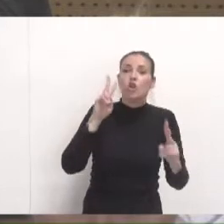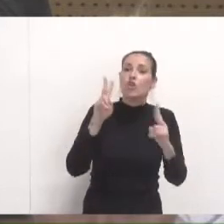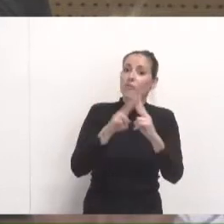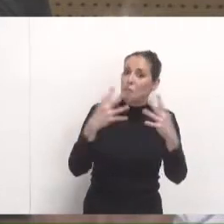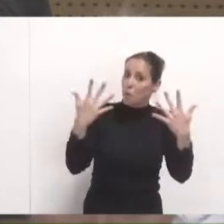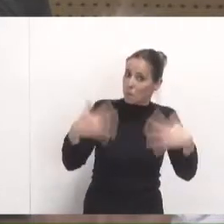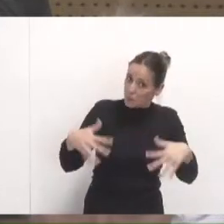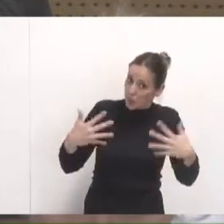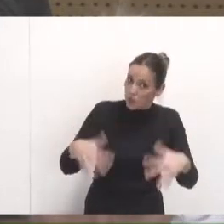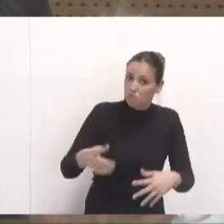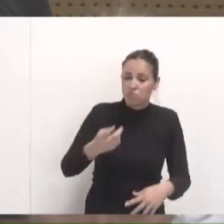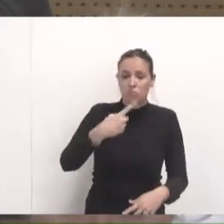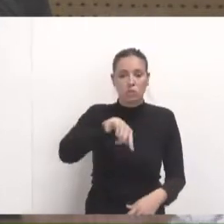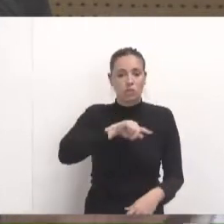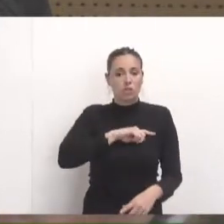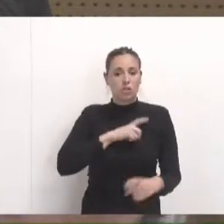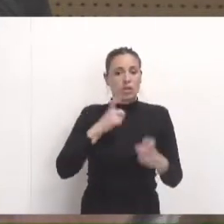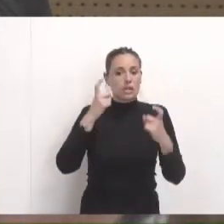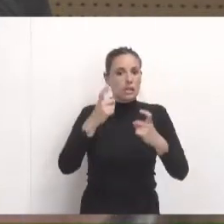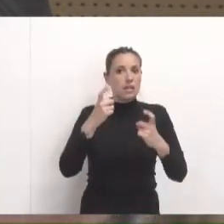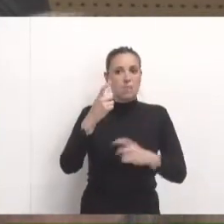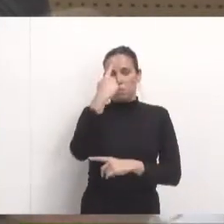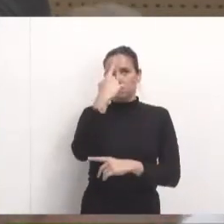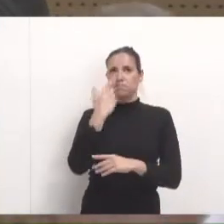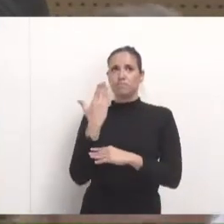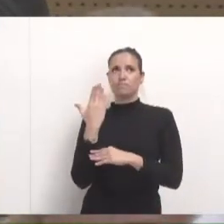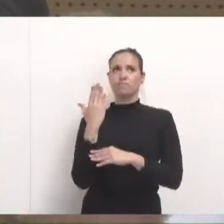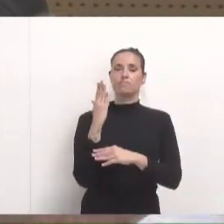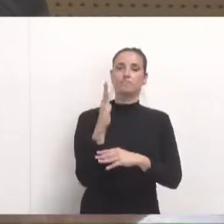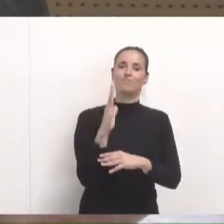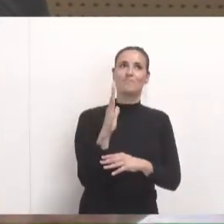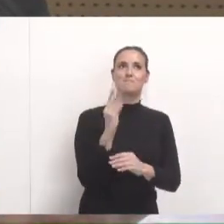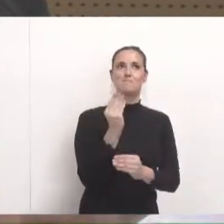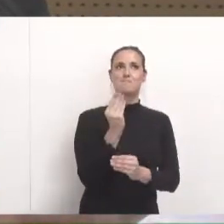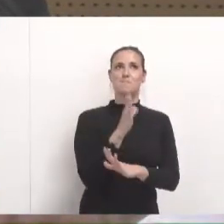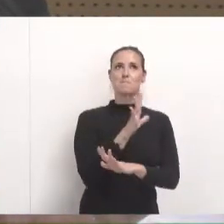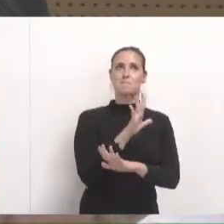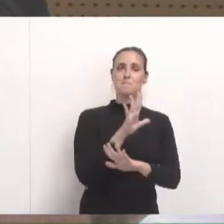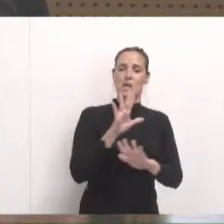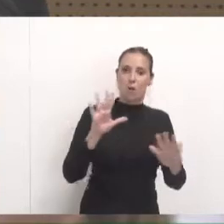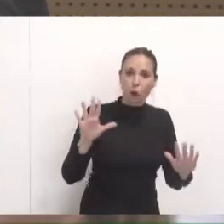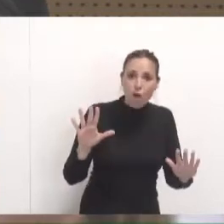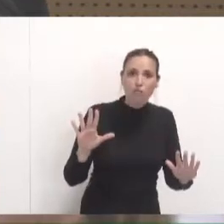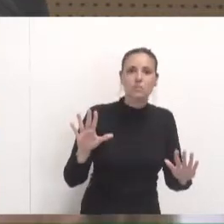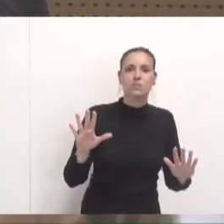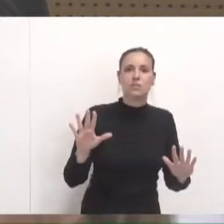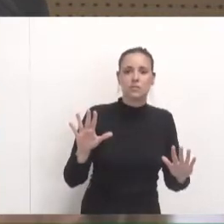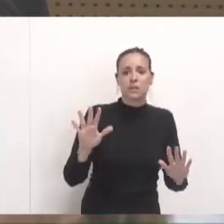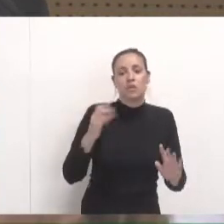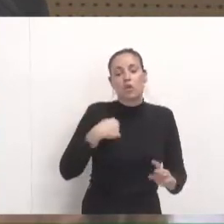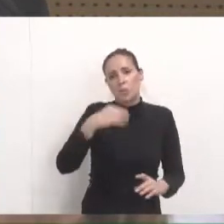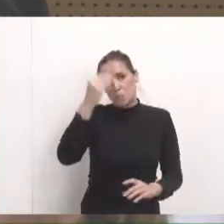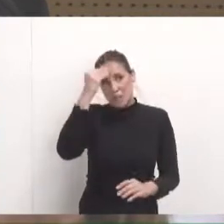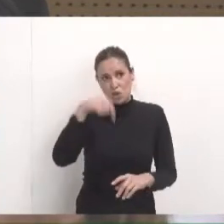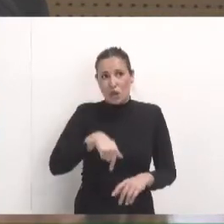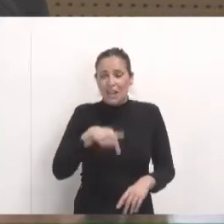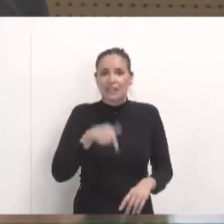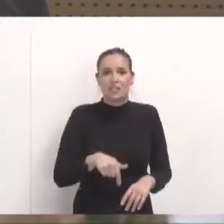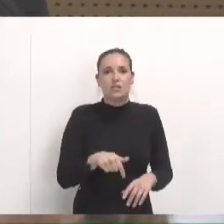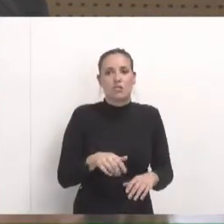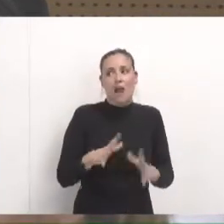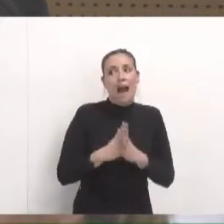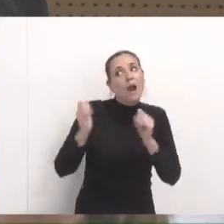mejor talante posible, de verdad, pero creo que este es el marco que acordamos ayer, partir de ella